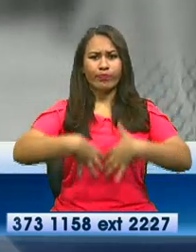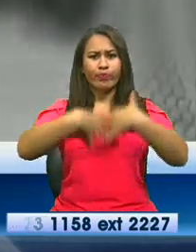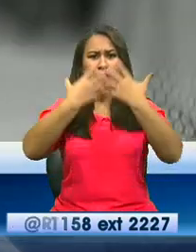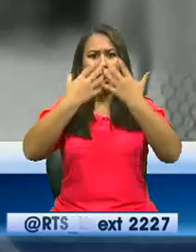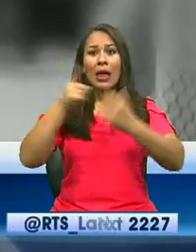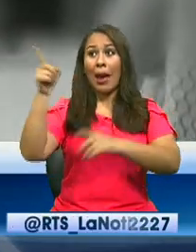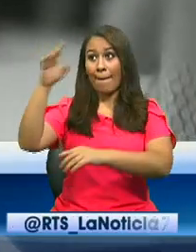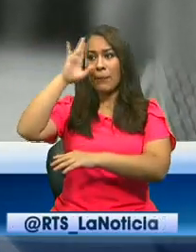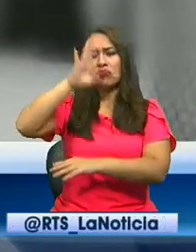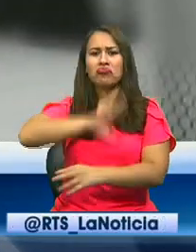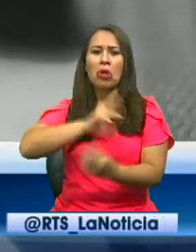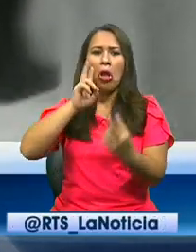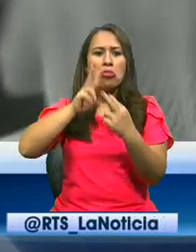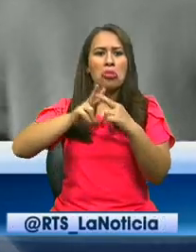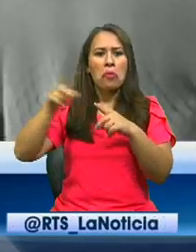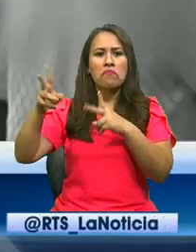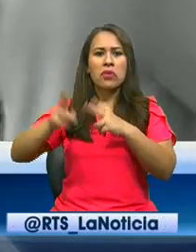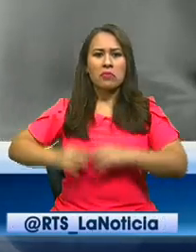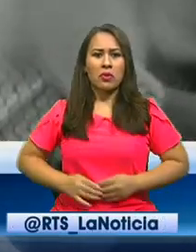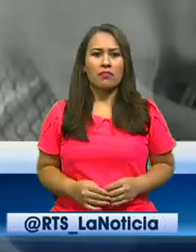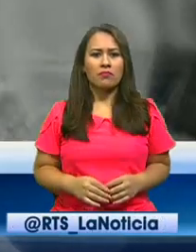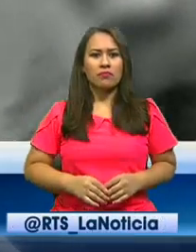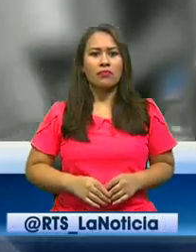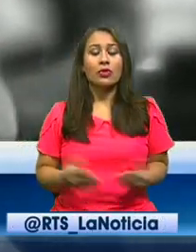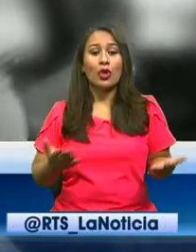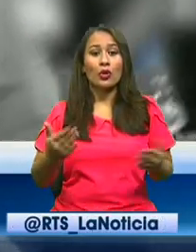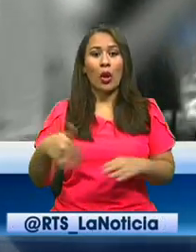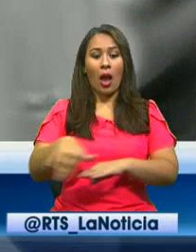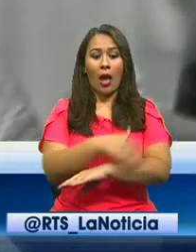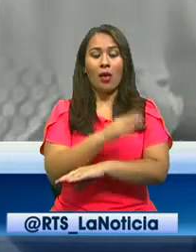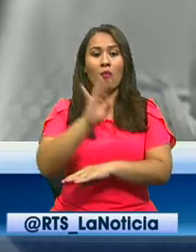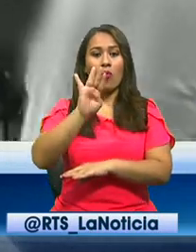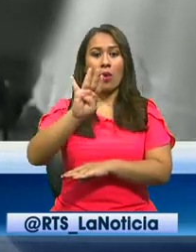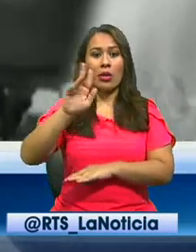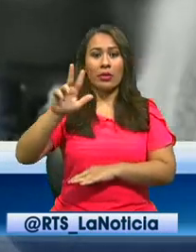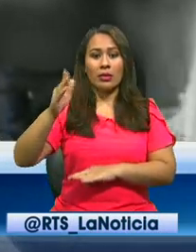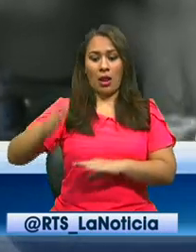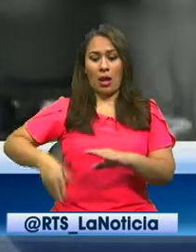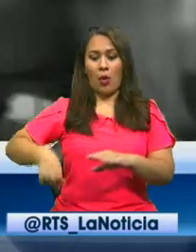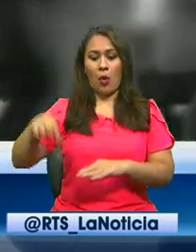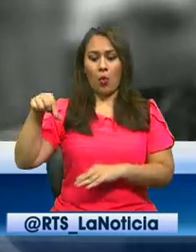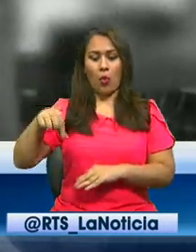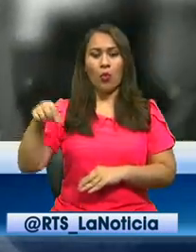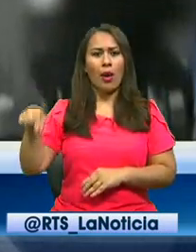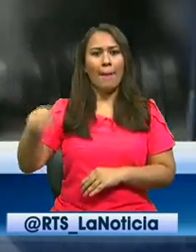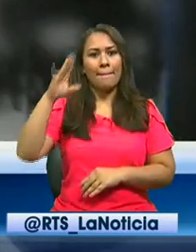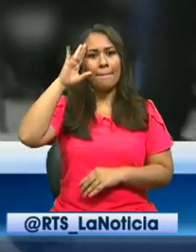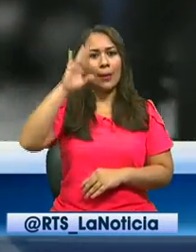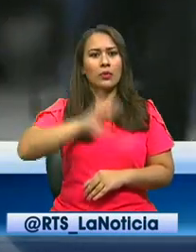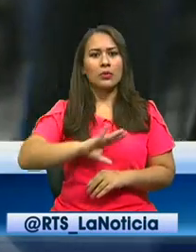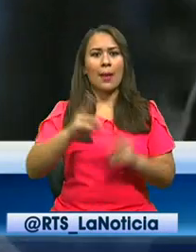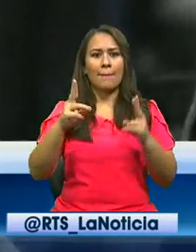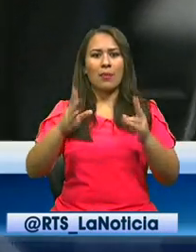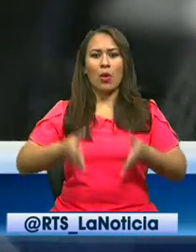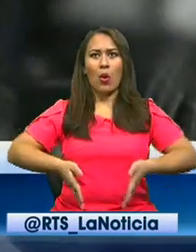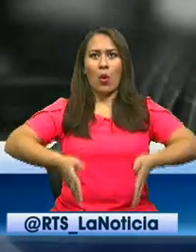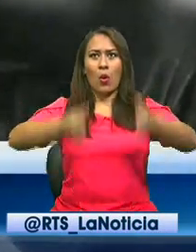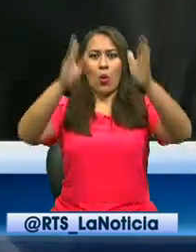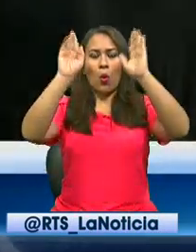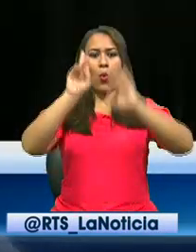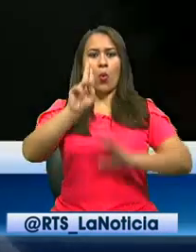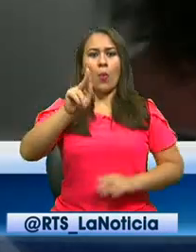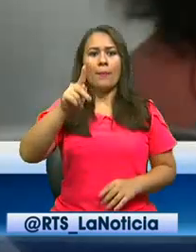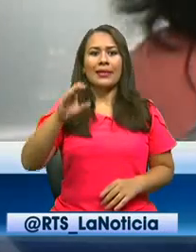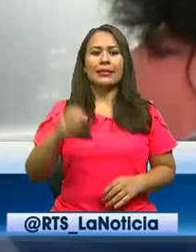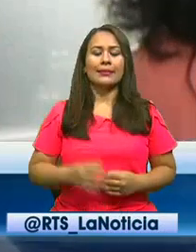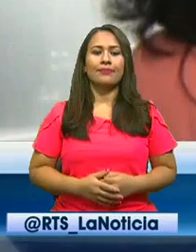fondo. De la 43 y la Q somos nosotros. ¿Y él? Policía es del fondo del VC de por allá. Él